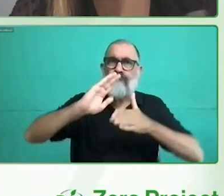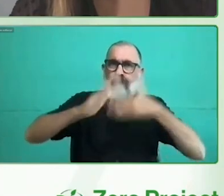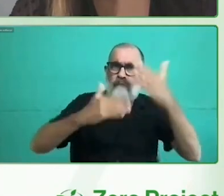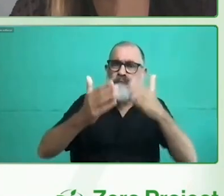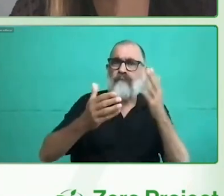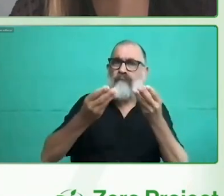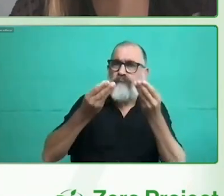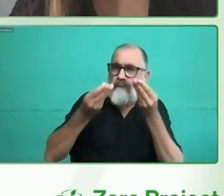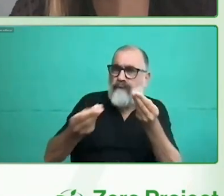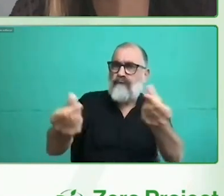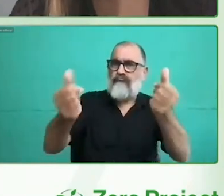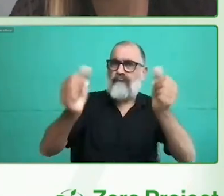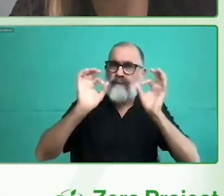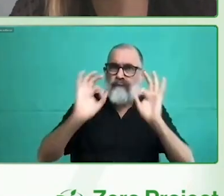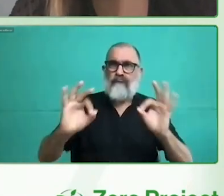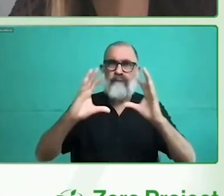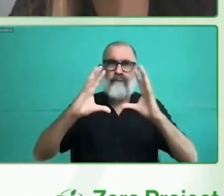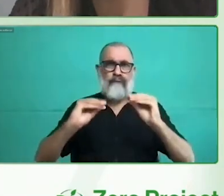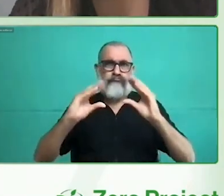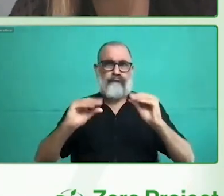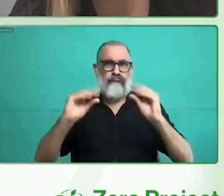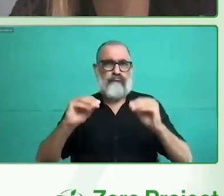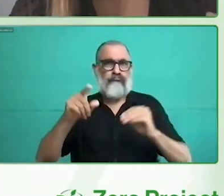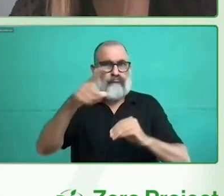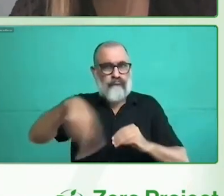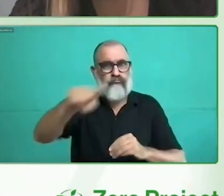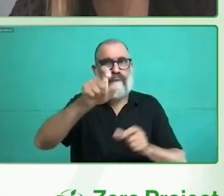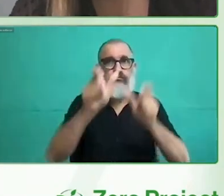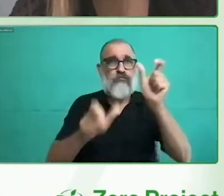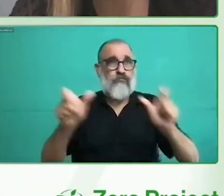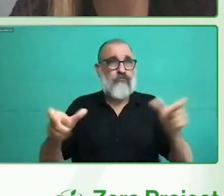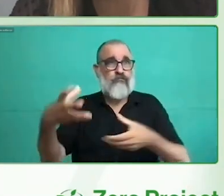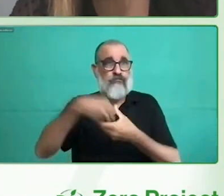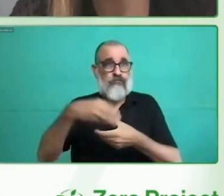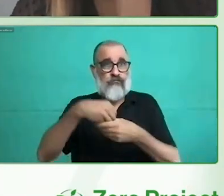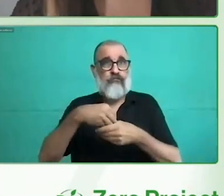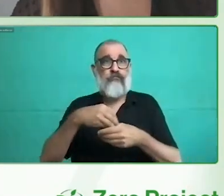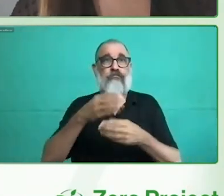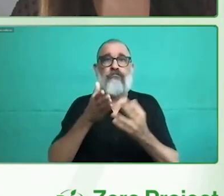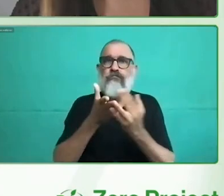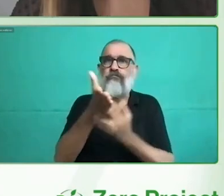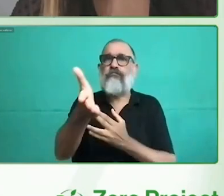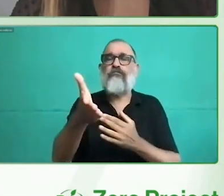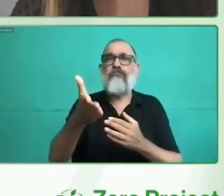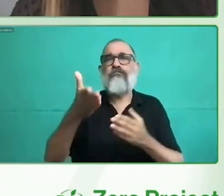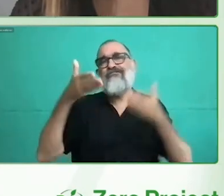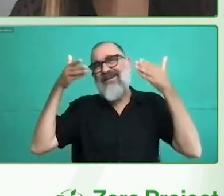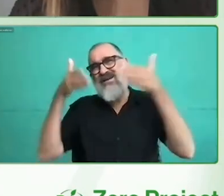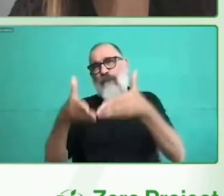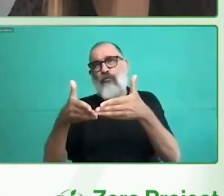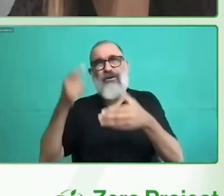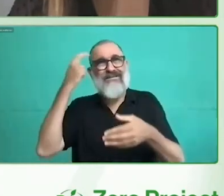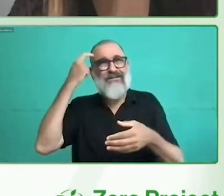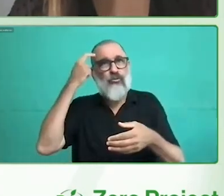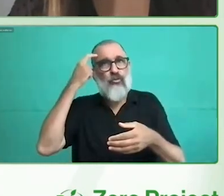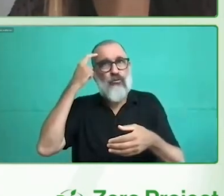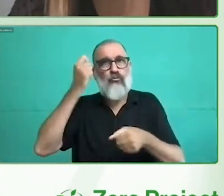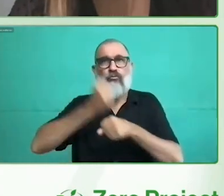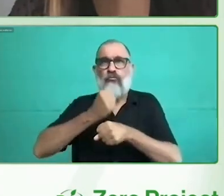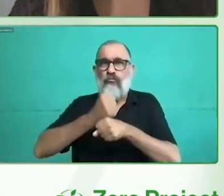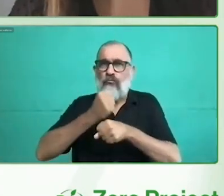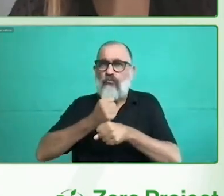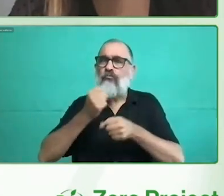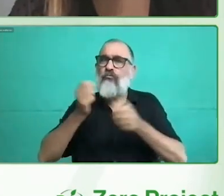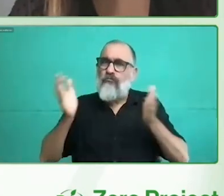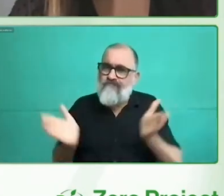el relacionamiento con otros, el trabajo en equipo y otro tipo de habilidades blandas.